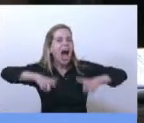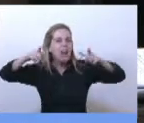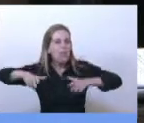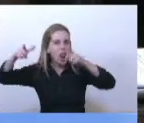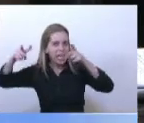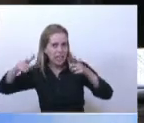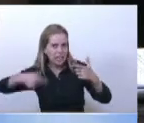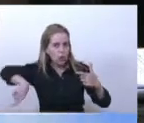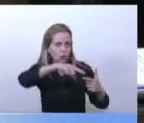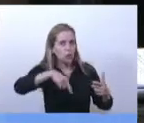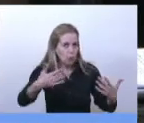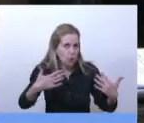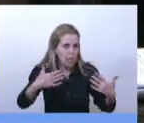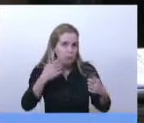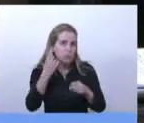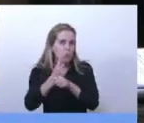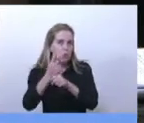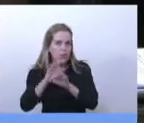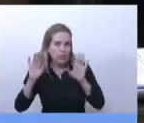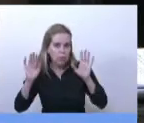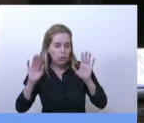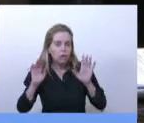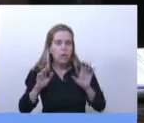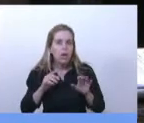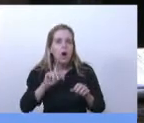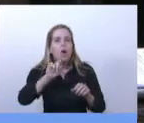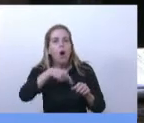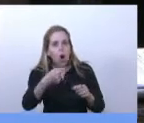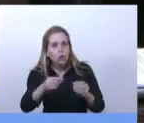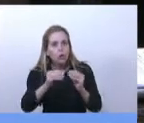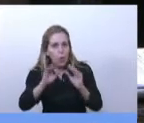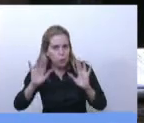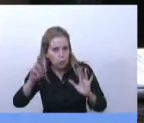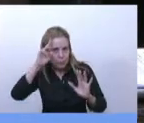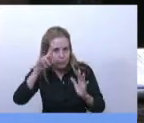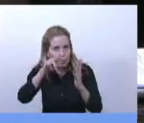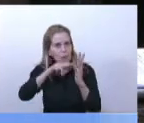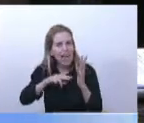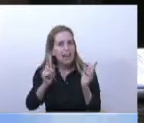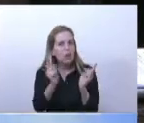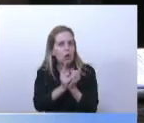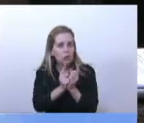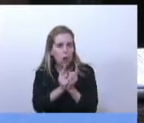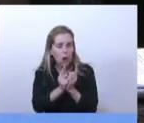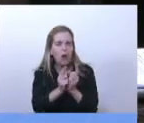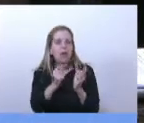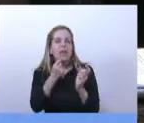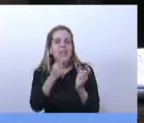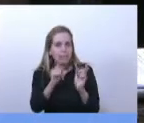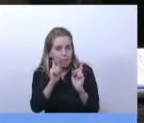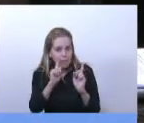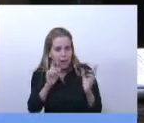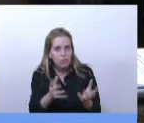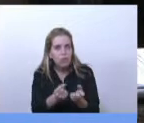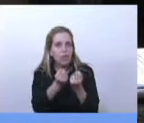que no hicimos otro de los argumentos me permito leer muy cortito dice la fundación la